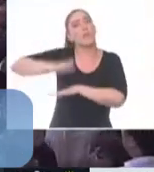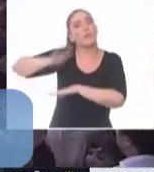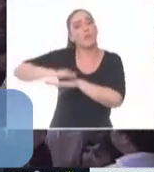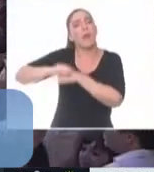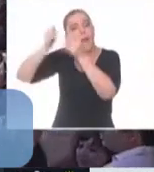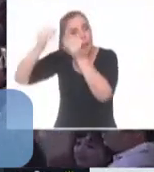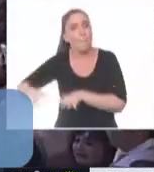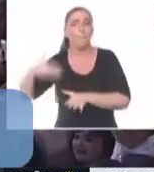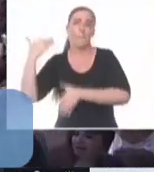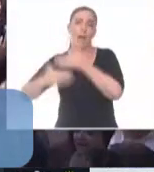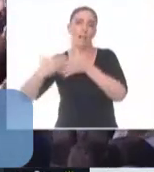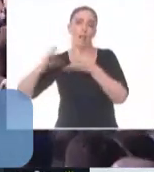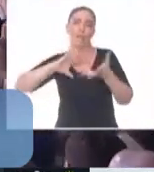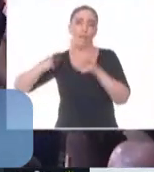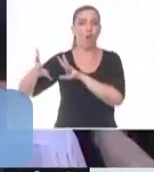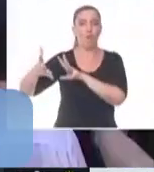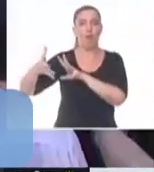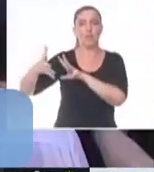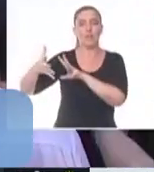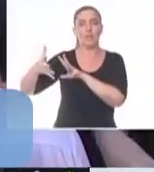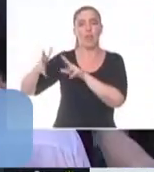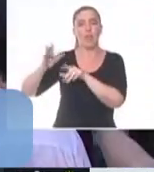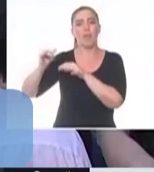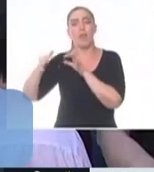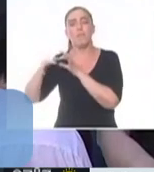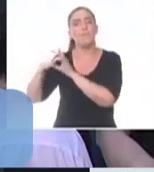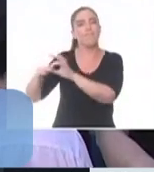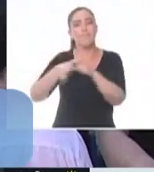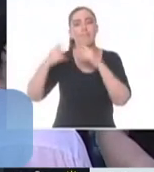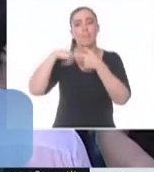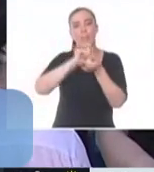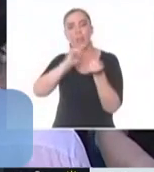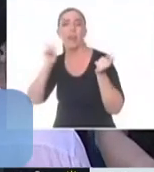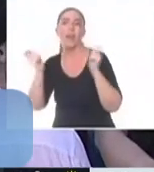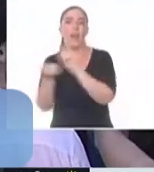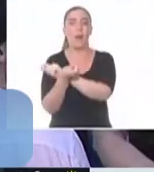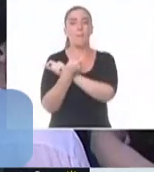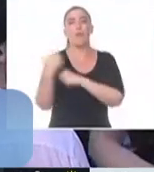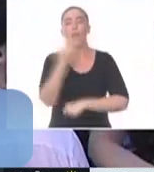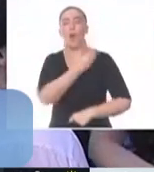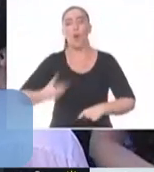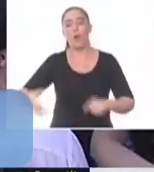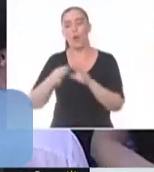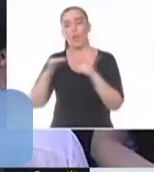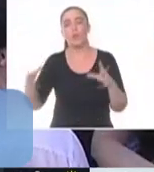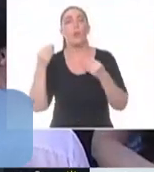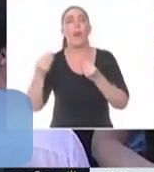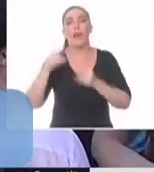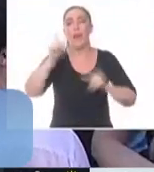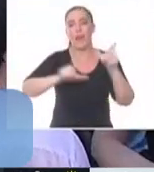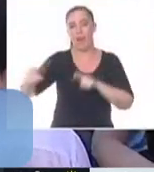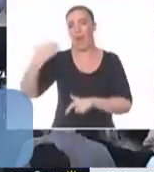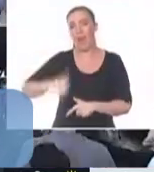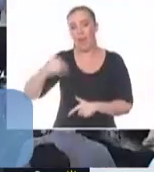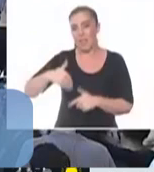en marcha mecanismos de enlace y transición de recambio democrático para que los argentinos